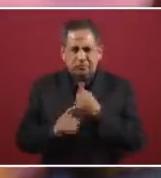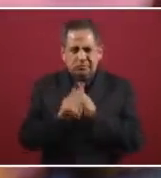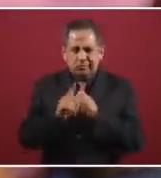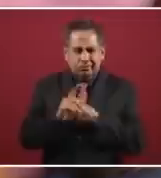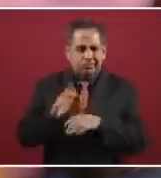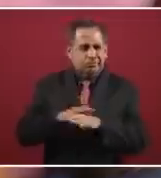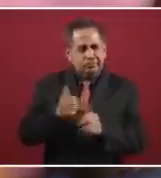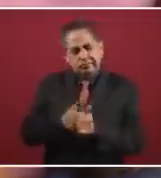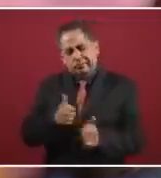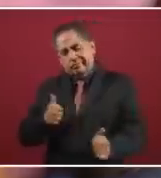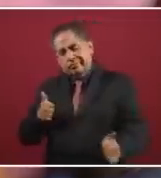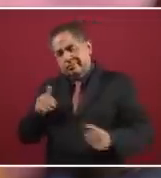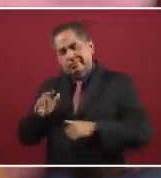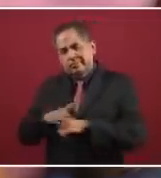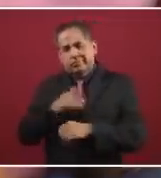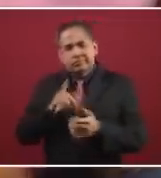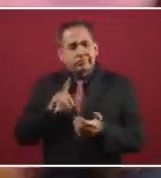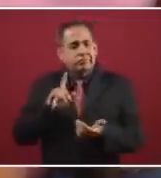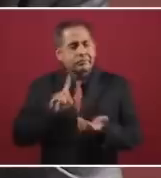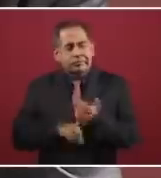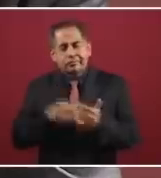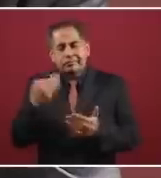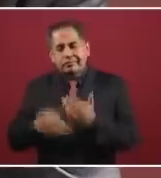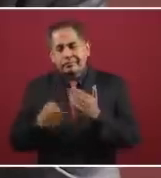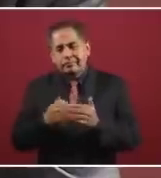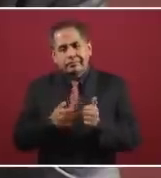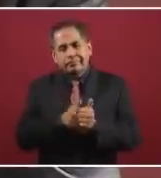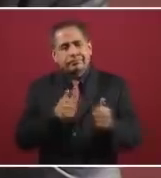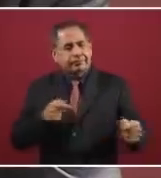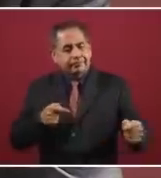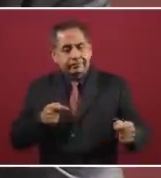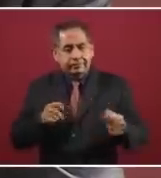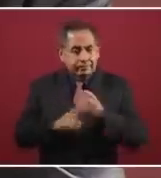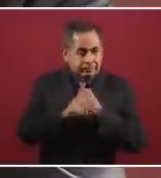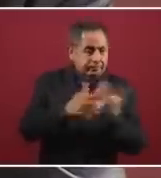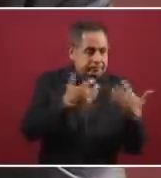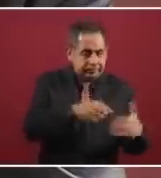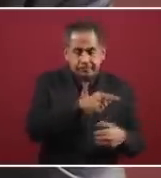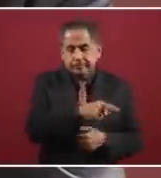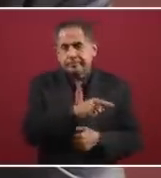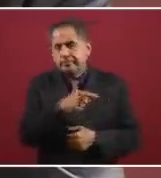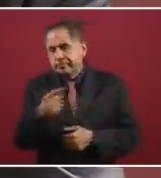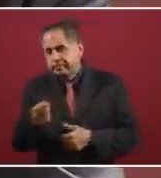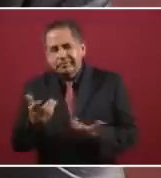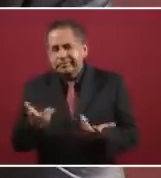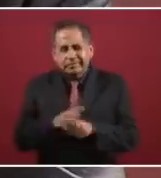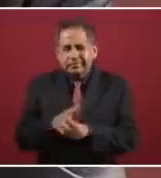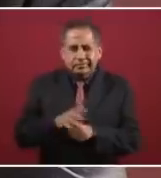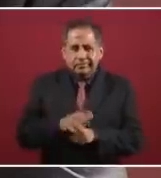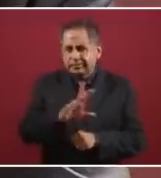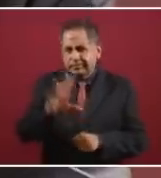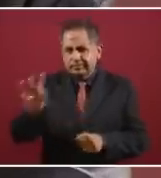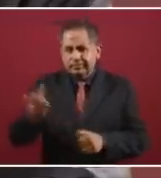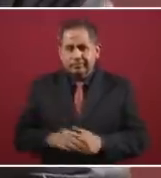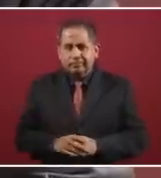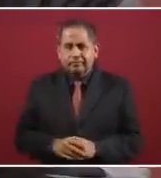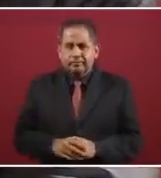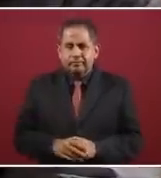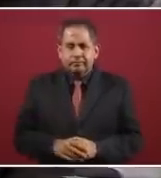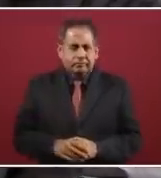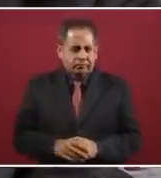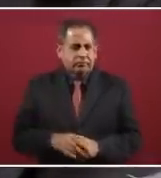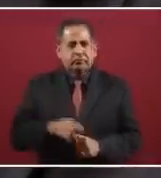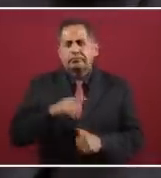este retraso de los kilómetros que hacen falta? ¿Fue problema de las empresas? ¿Qué fue lo que le comentaron? Pues ellos